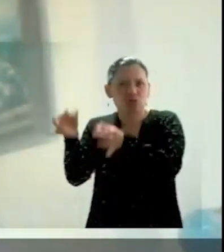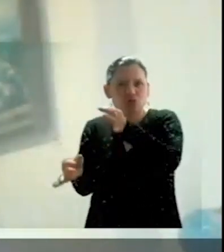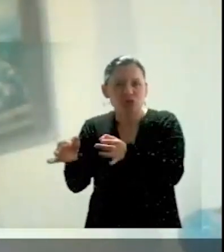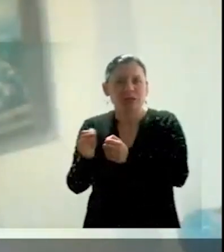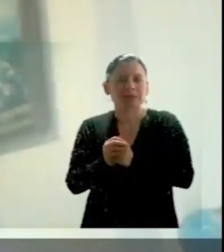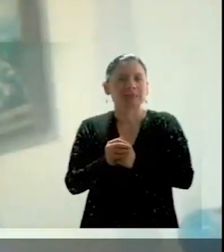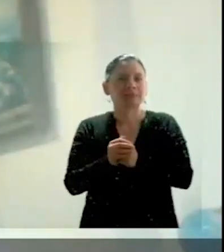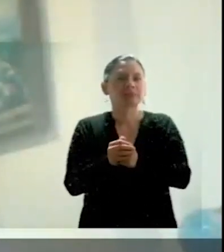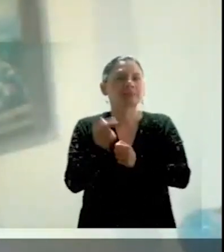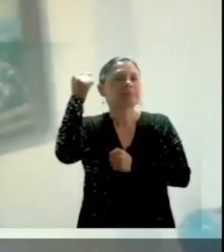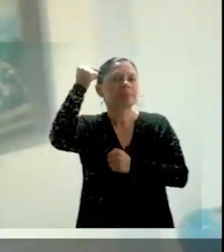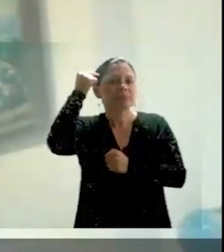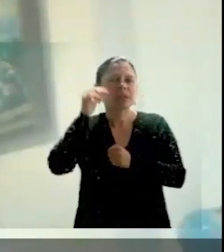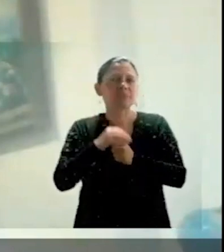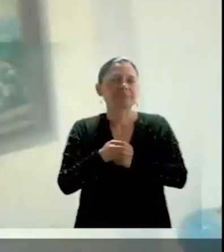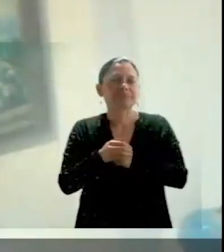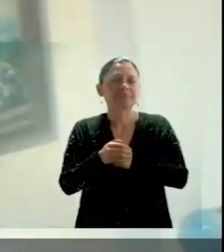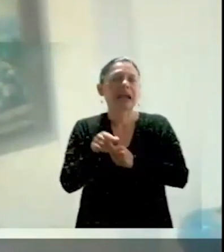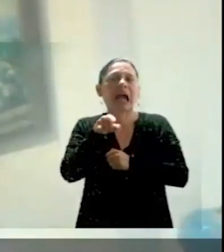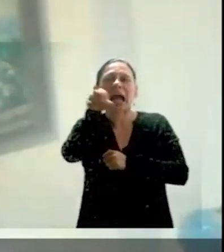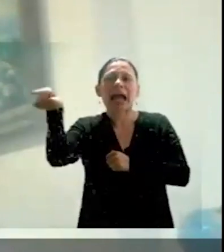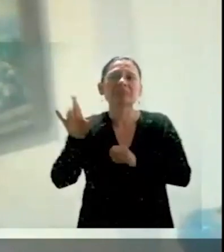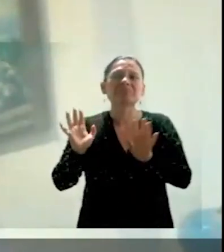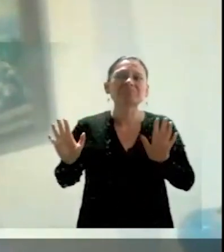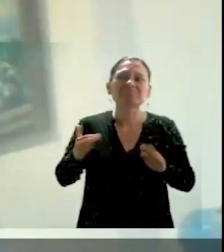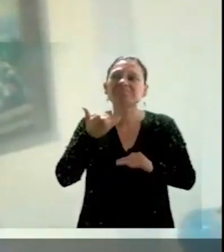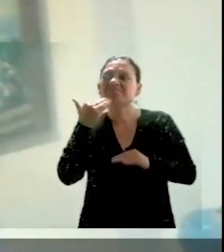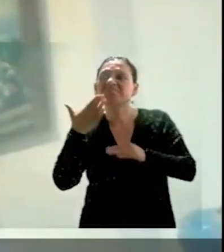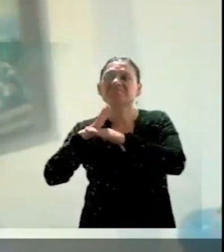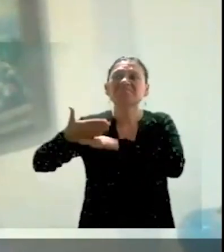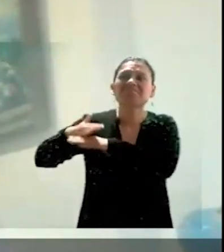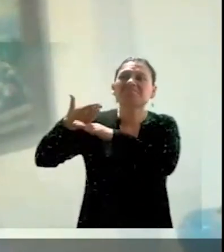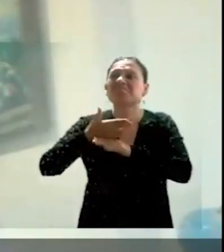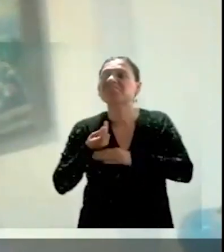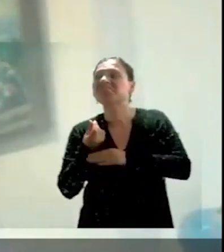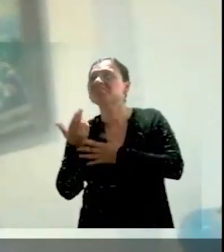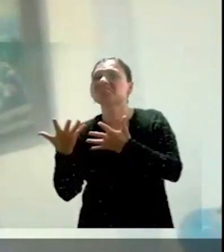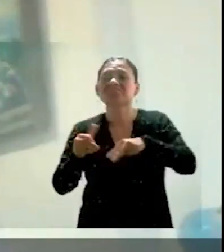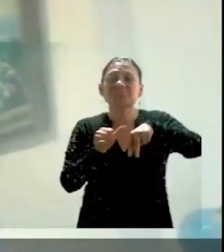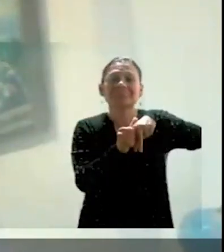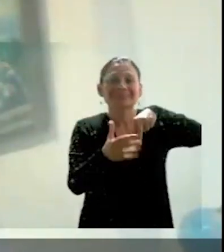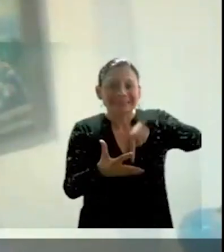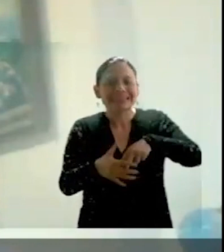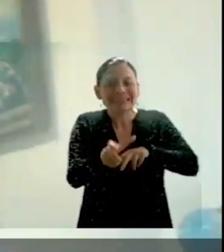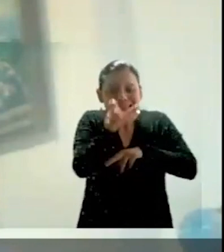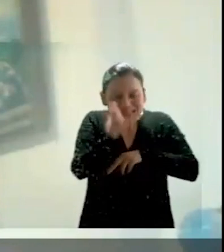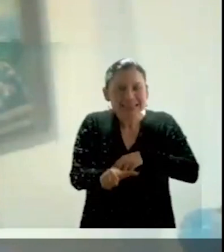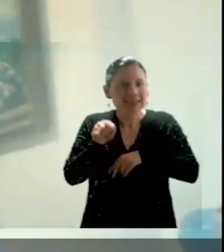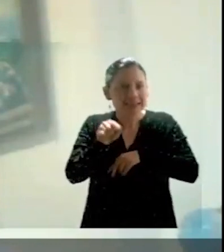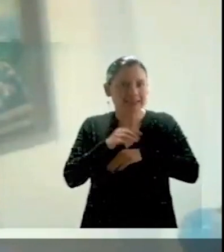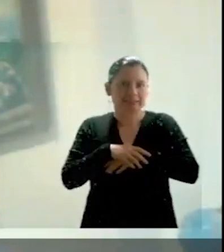cree que median otros intereses en las tutelas. Esa persona